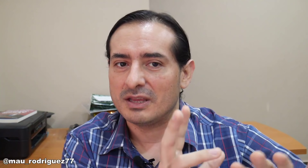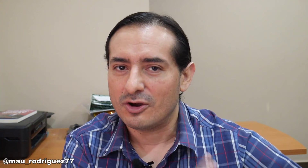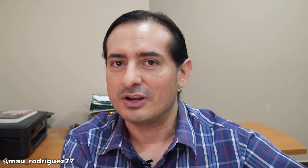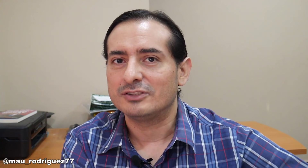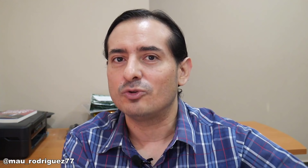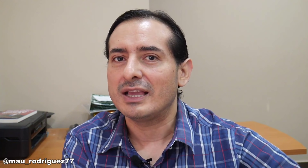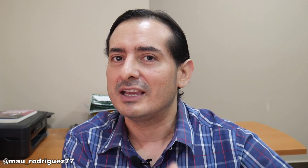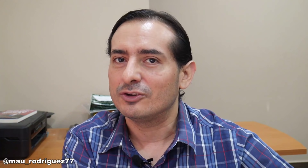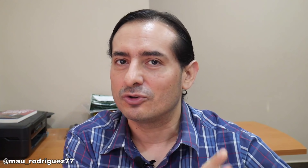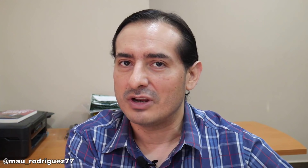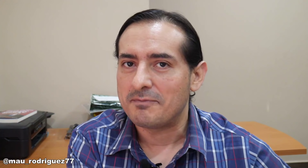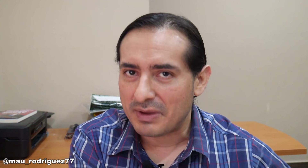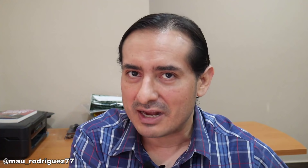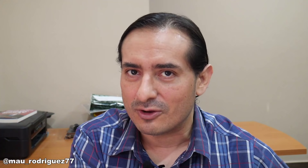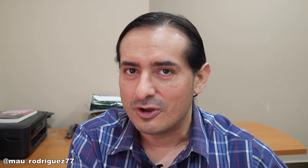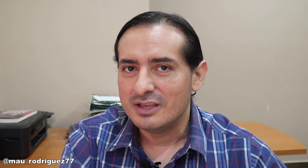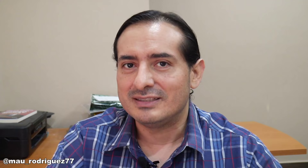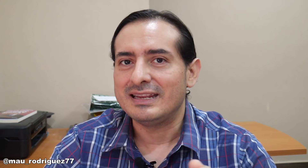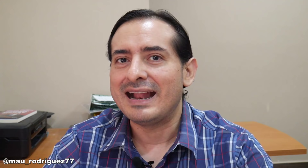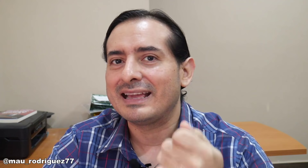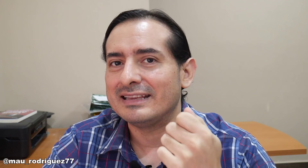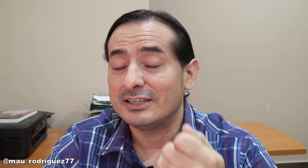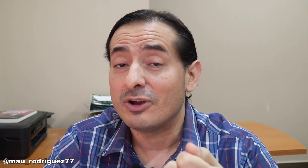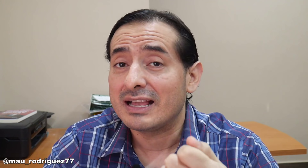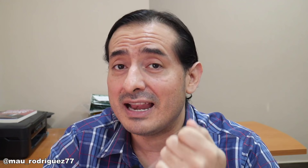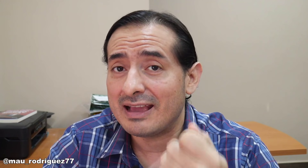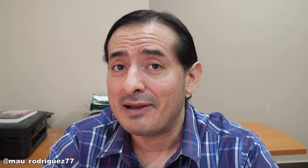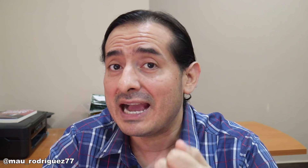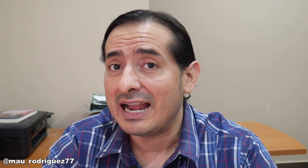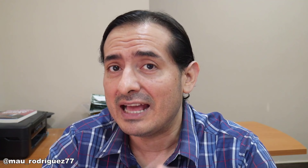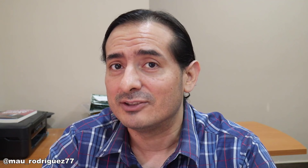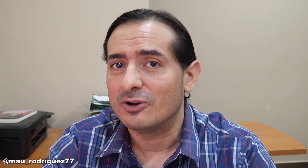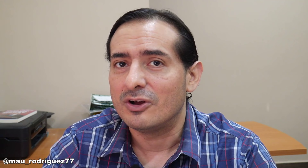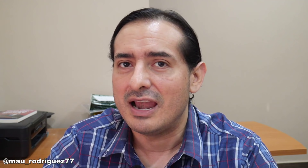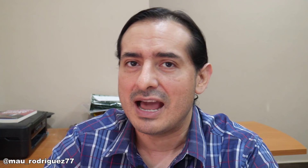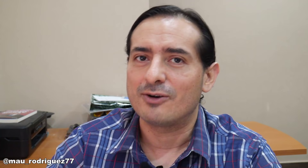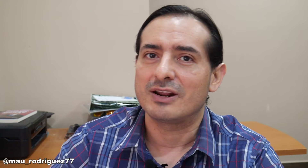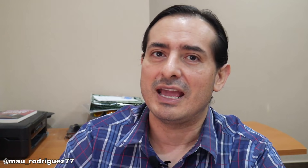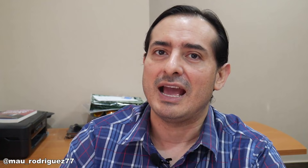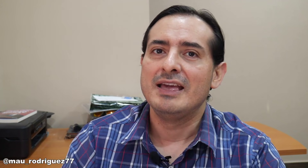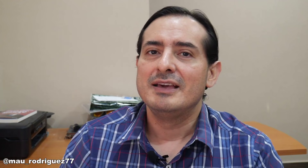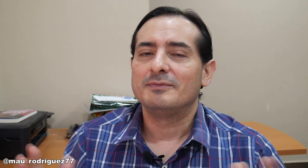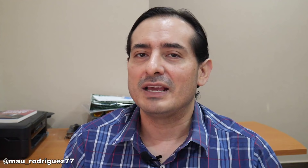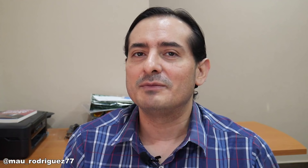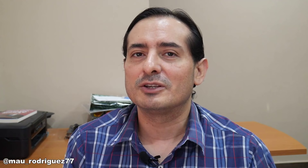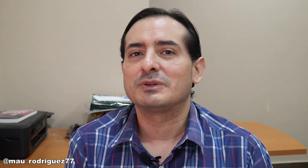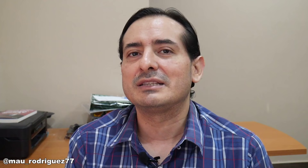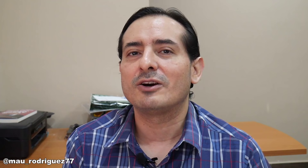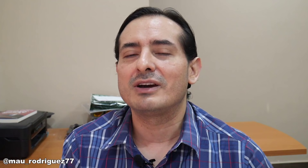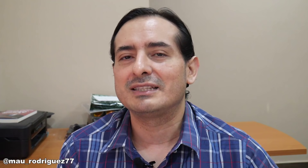personajes menores. No hay que irnos con el perro, sino el que le va jalando la correa.